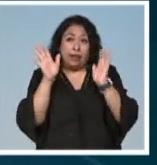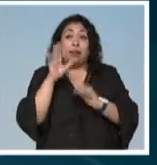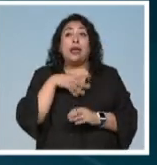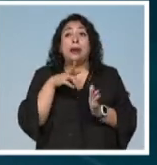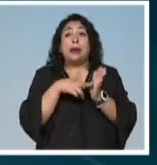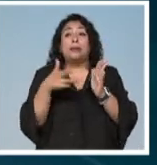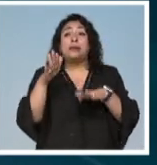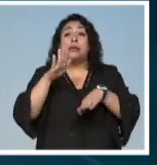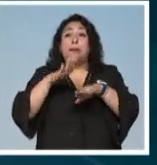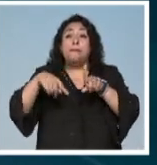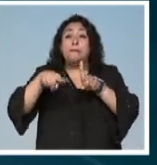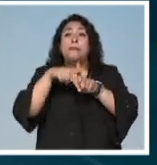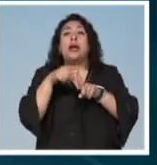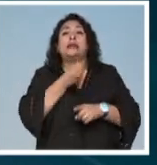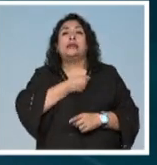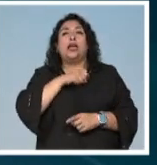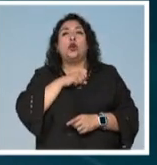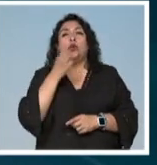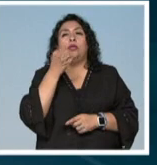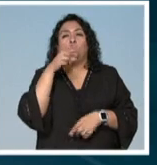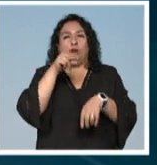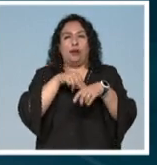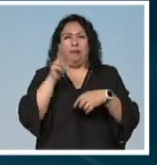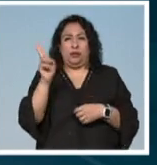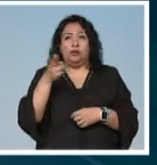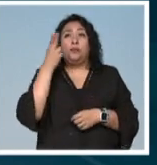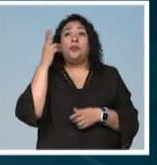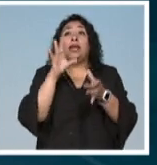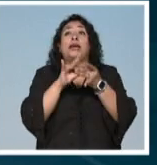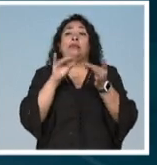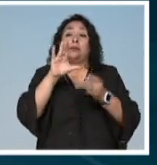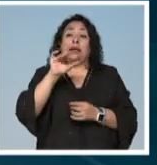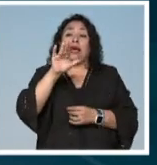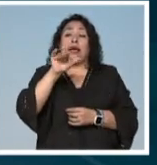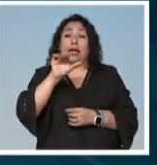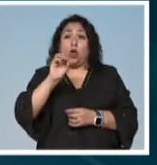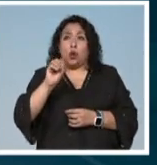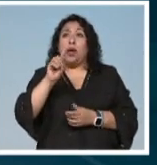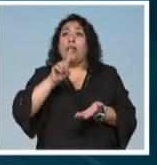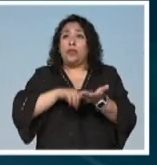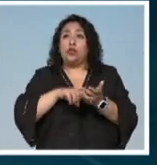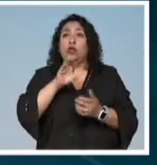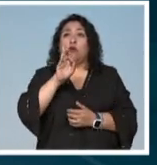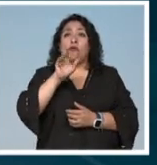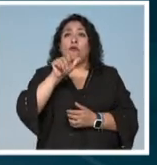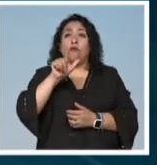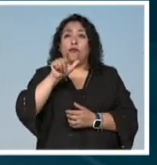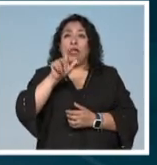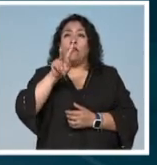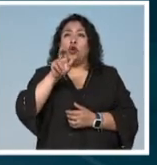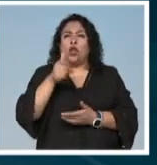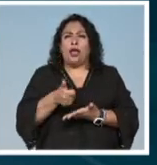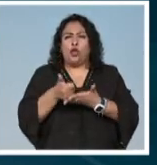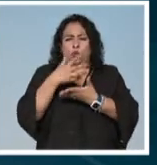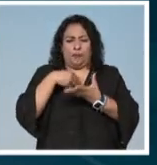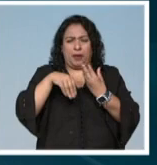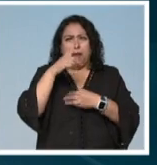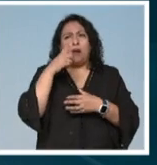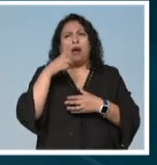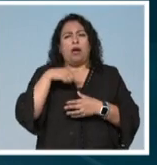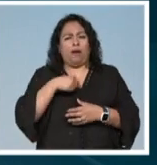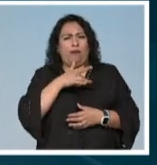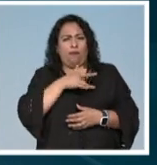Más Salud de la Facultad de Medicina de la UNAM explica que el cacao también tiene flavonoides, antioxidantes que ayudan a mejorar la